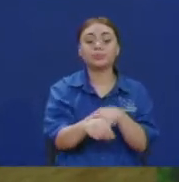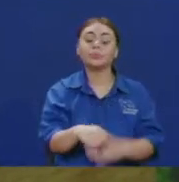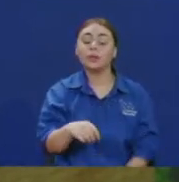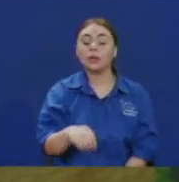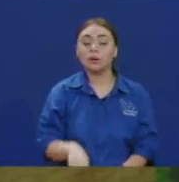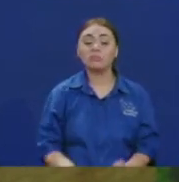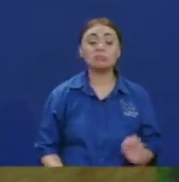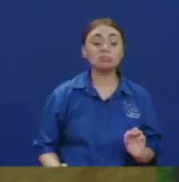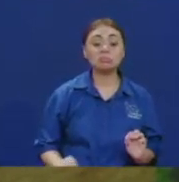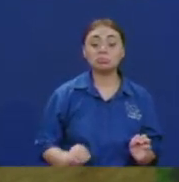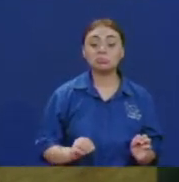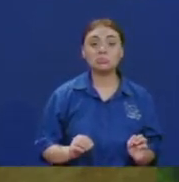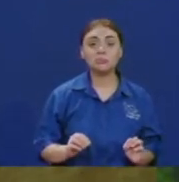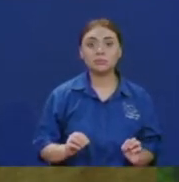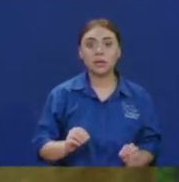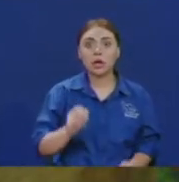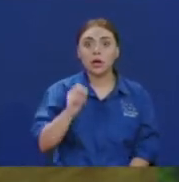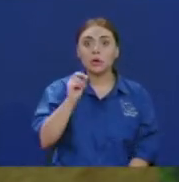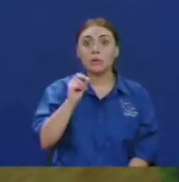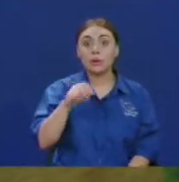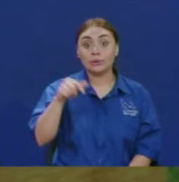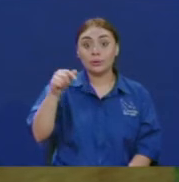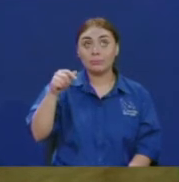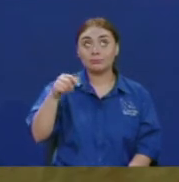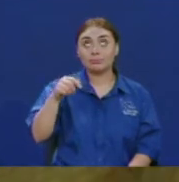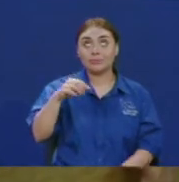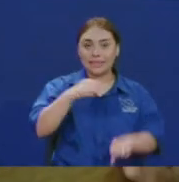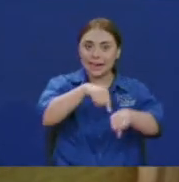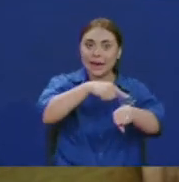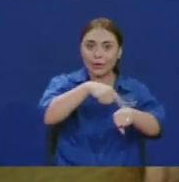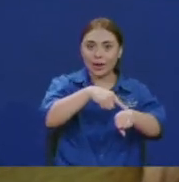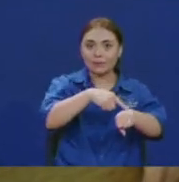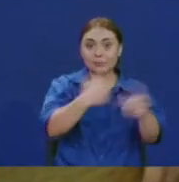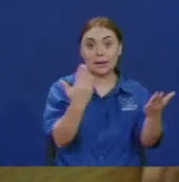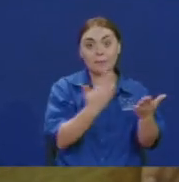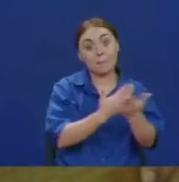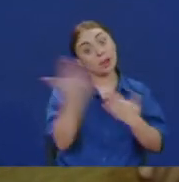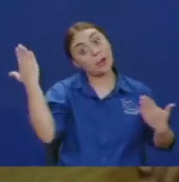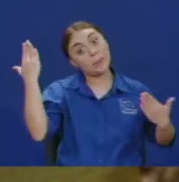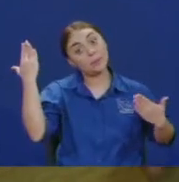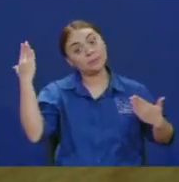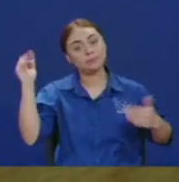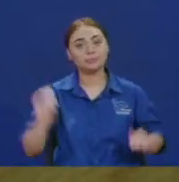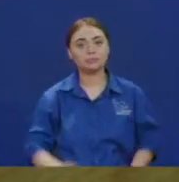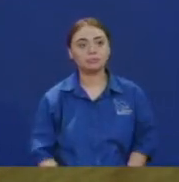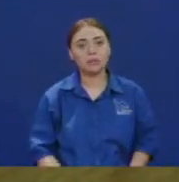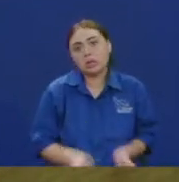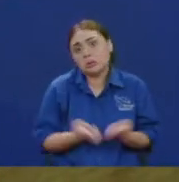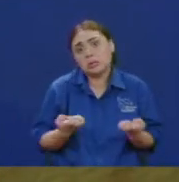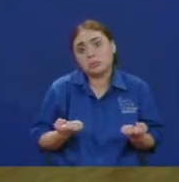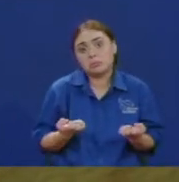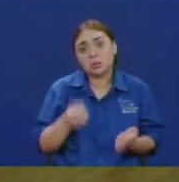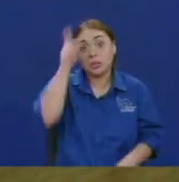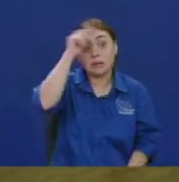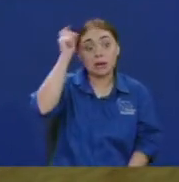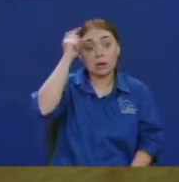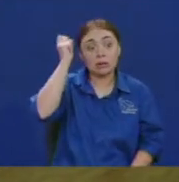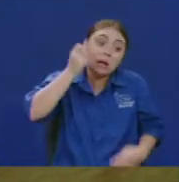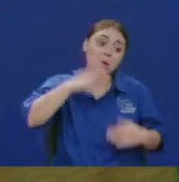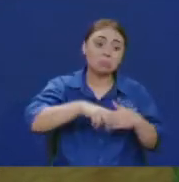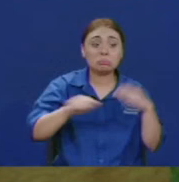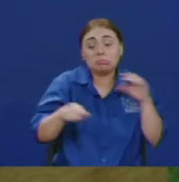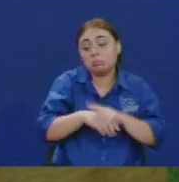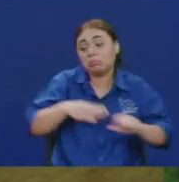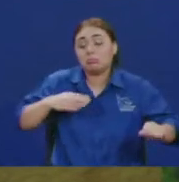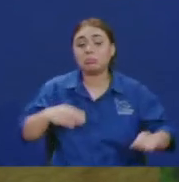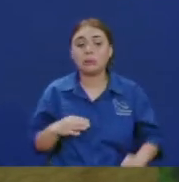manitas. Cuando sonó el silbato de las 5 de la tarde, ya era hora de que se fueran. Entonces se quitaron los guantes. Eso fue lo